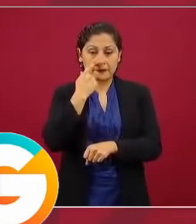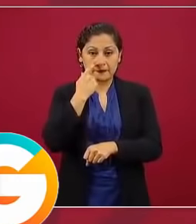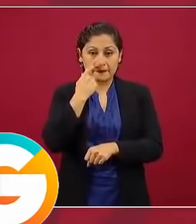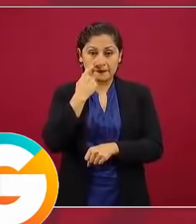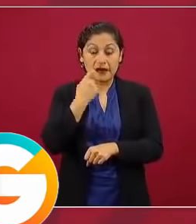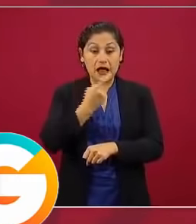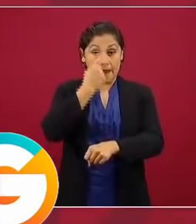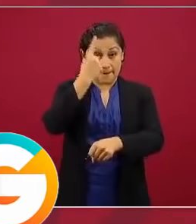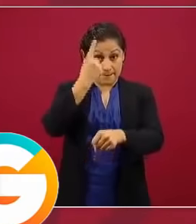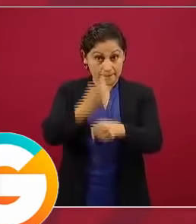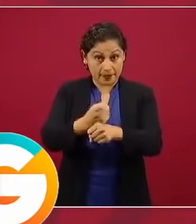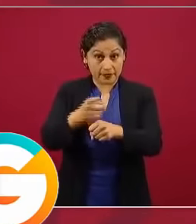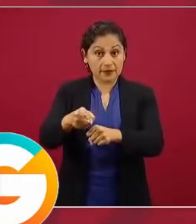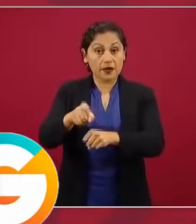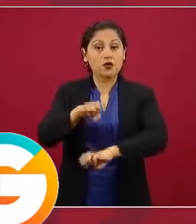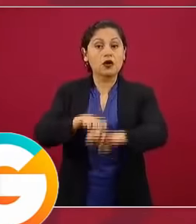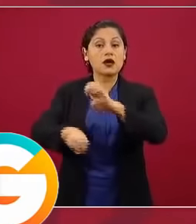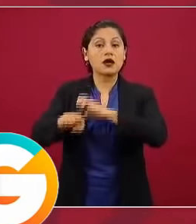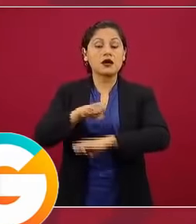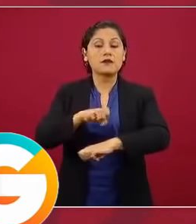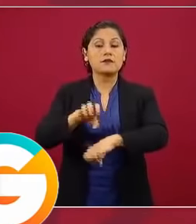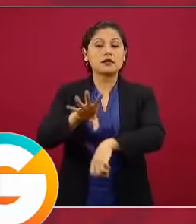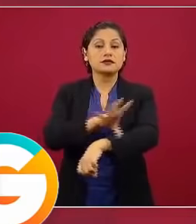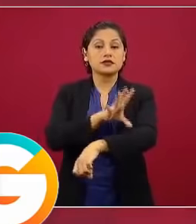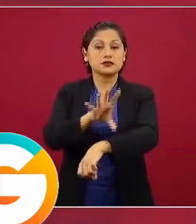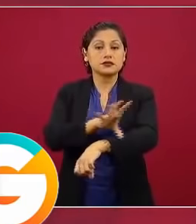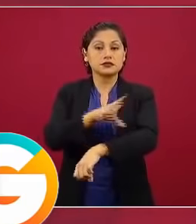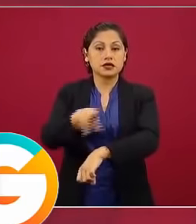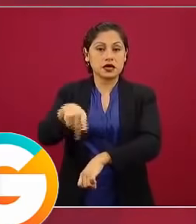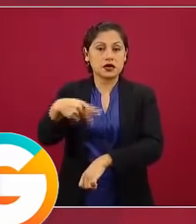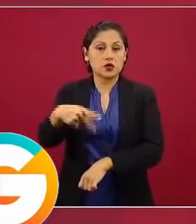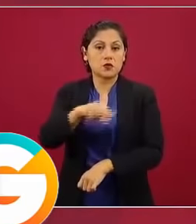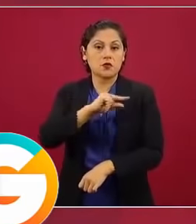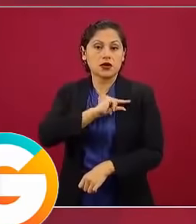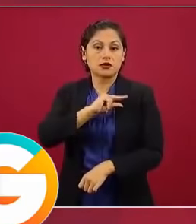las particulares porque no contaminan,